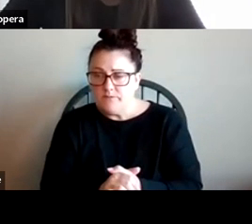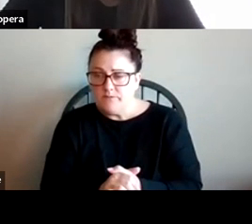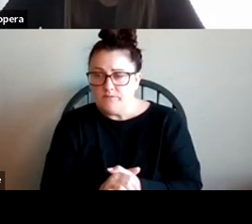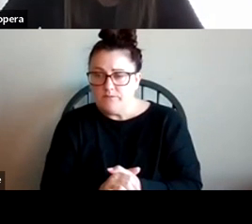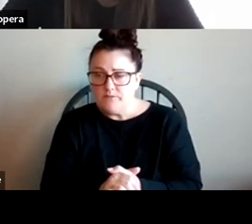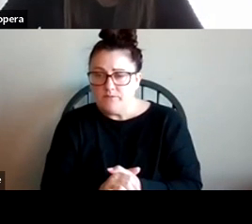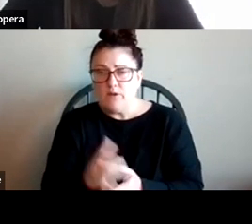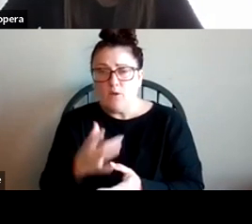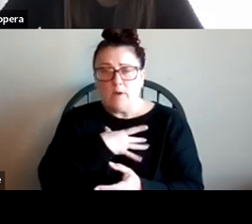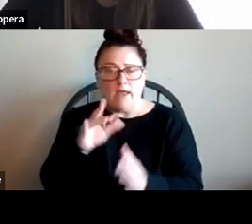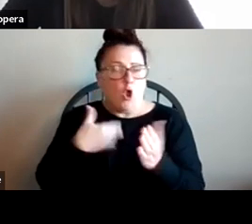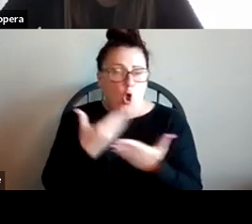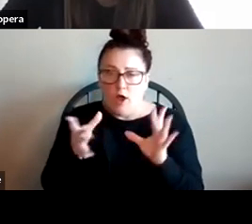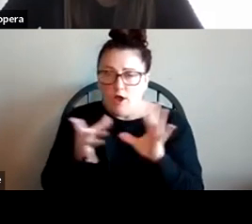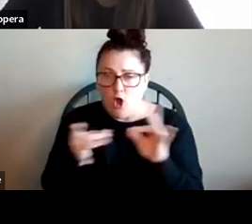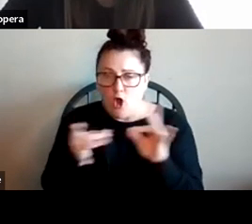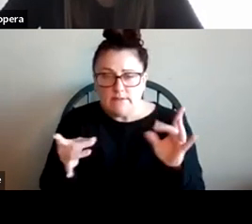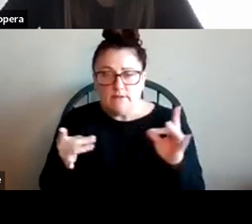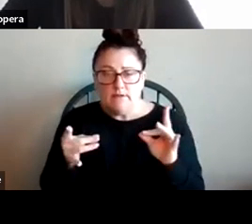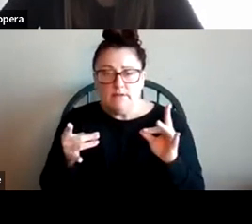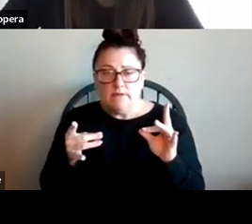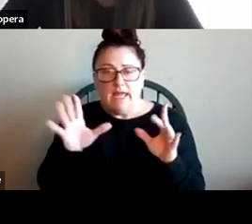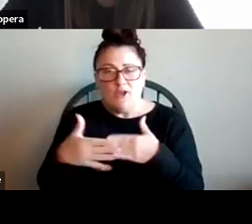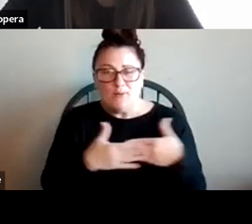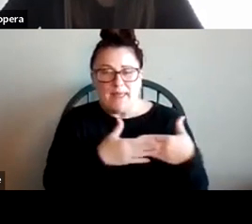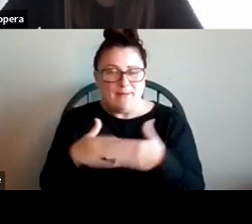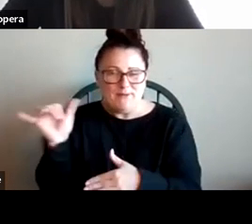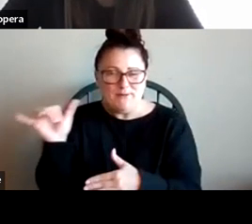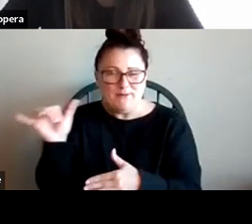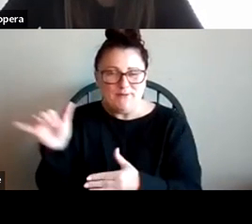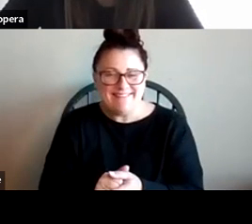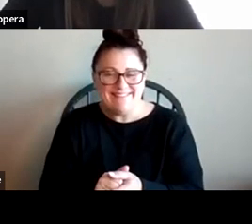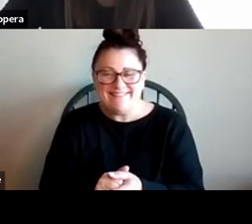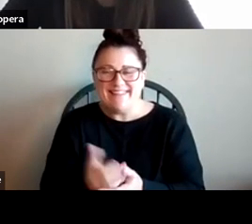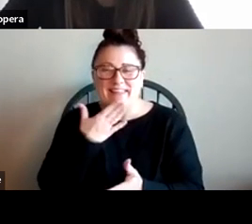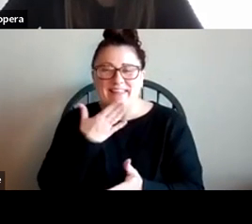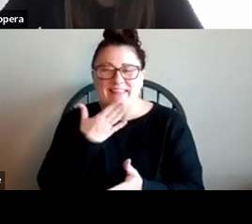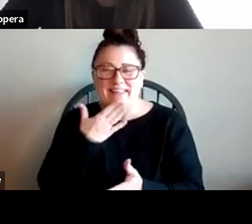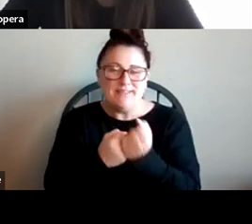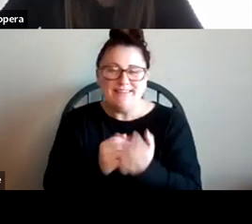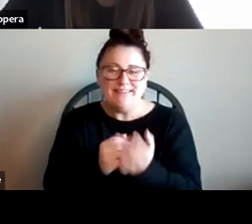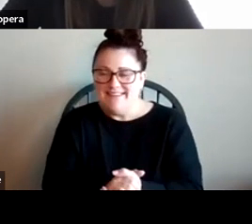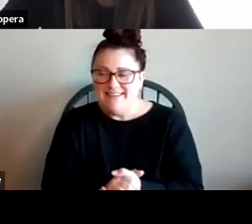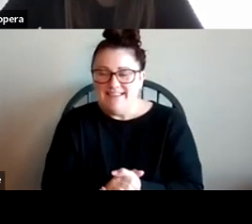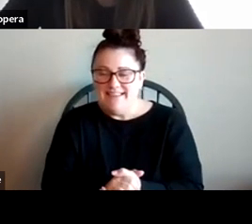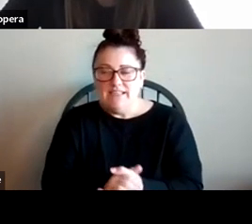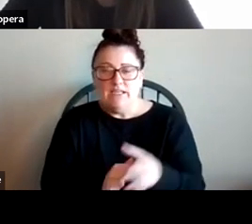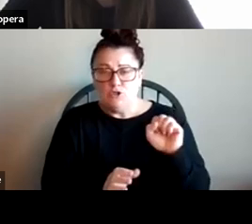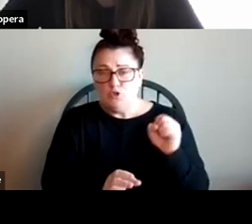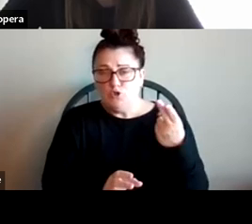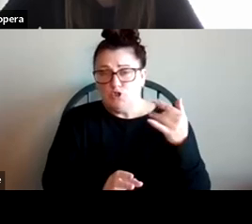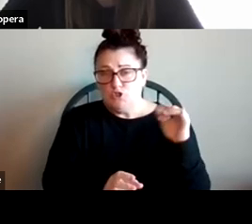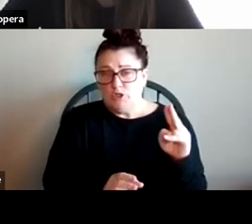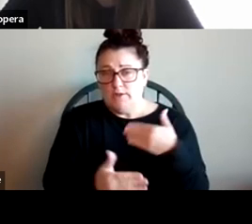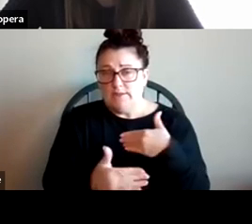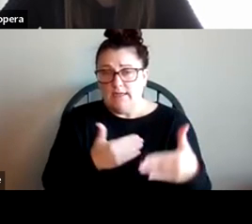We like all the voices, including the voices of your babies. So thank you for your support. We have Sharon